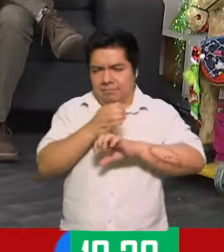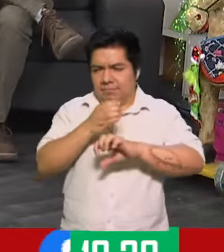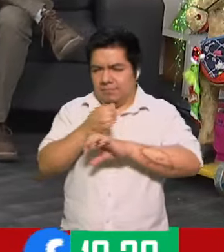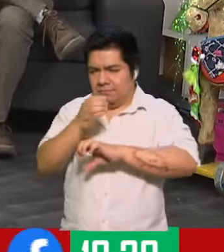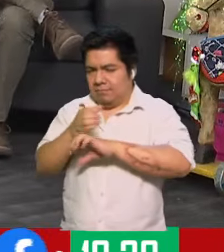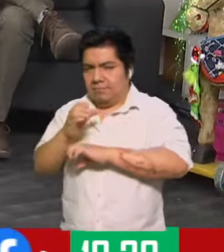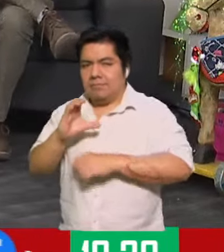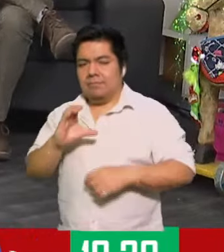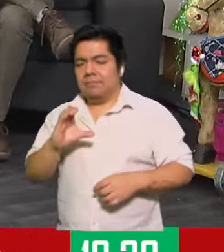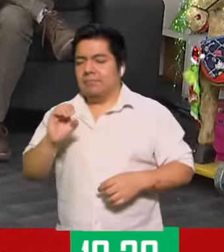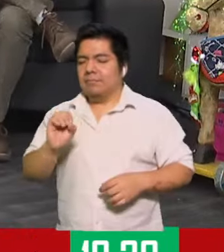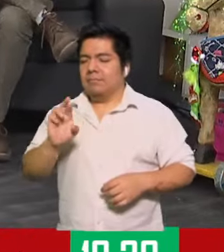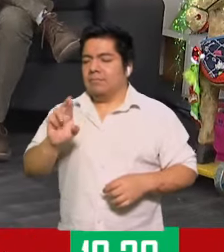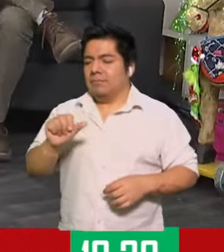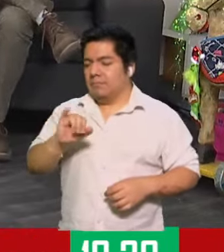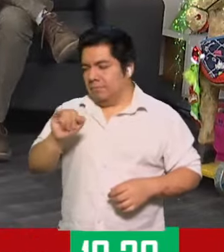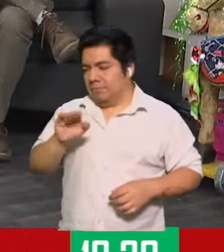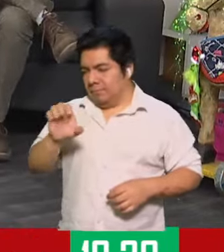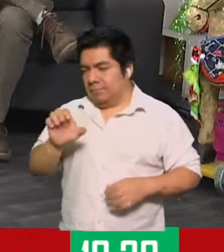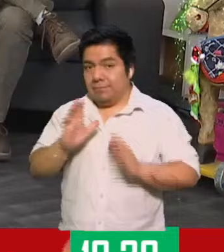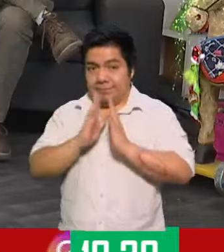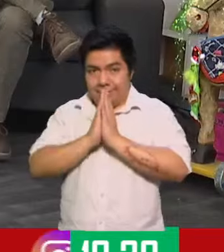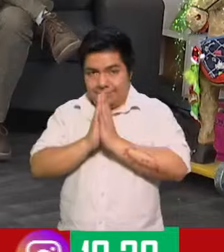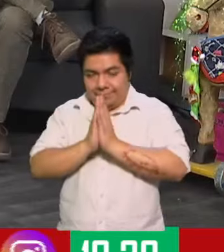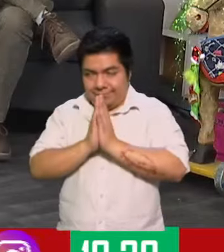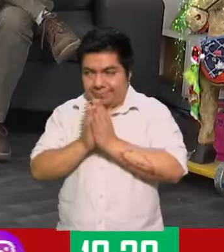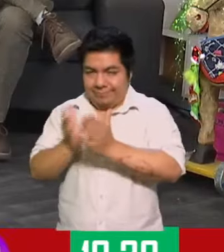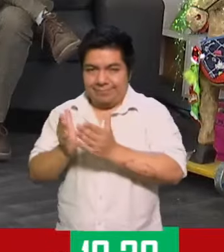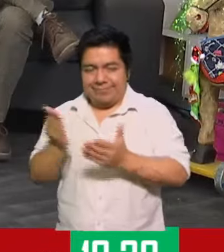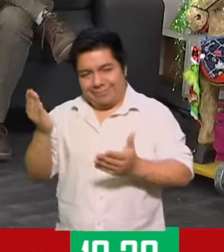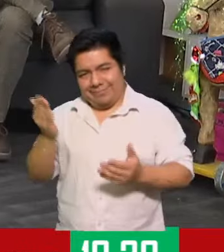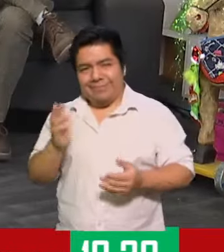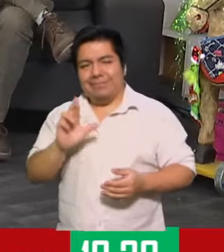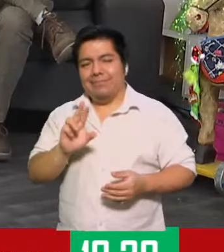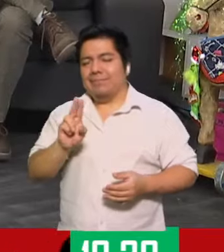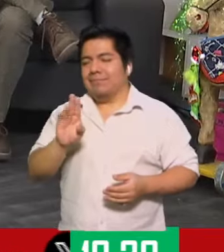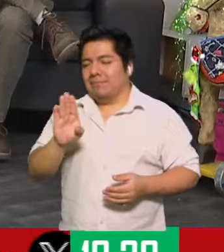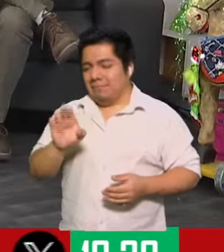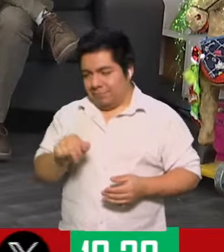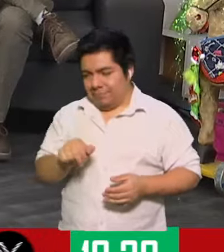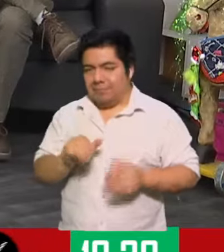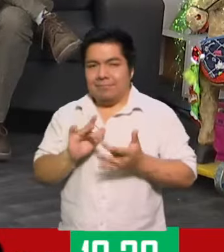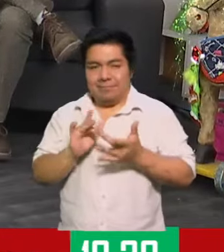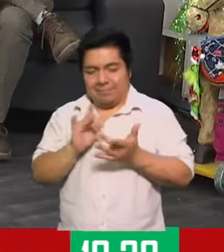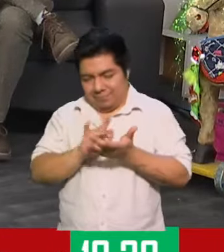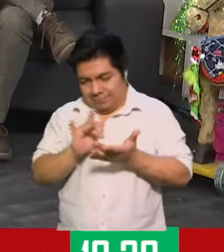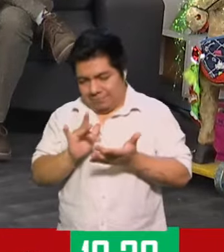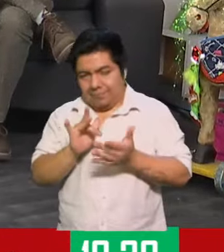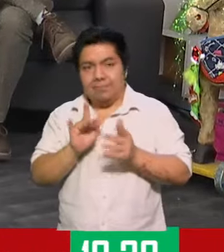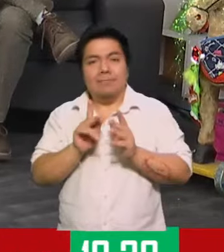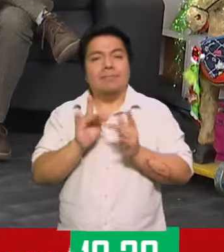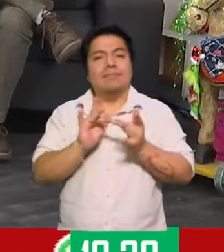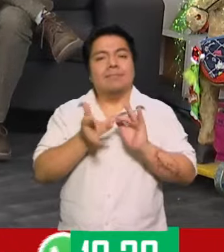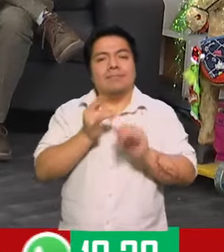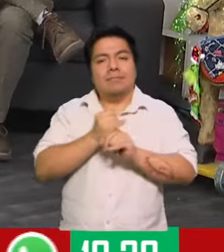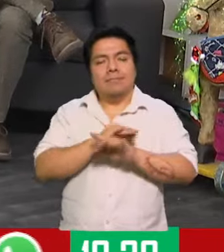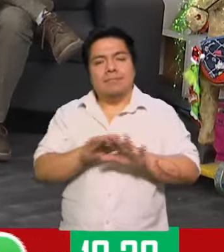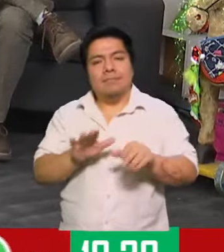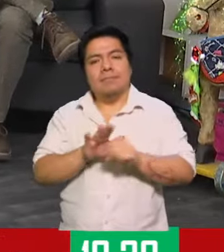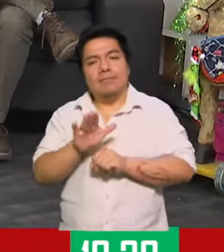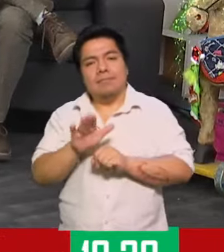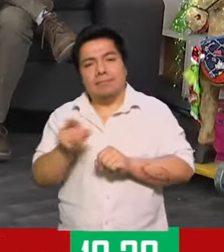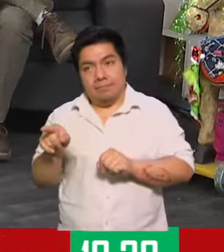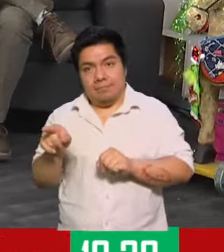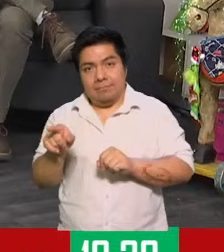Estados coraje búsquenlo para que no nos dé coraje maestro Rubén Gracias gracias las redes de la película y las tuyas Sí mira en las